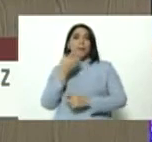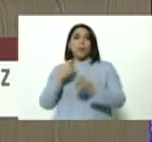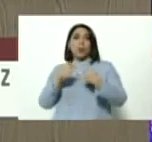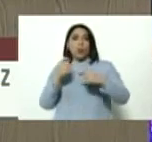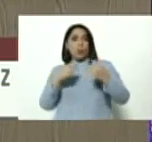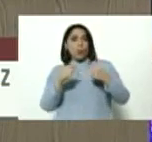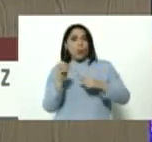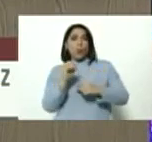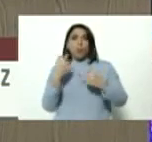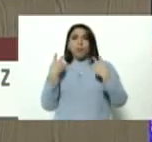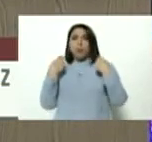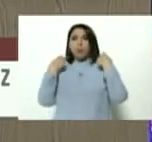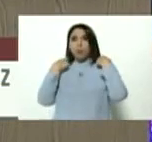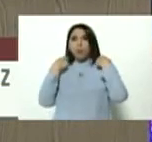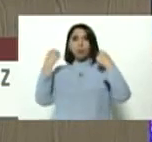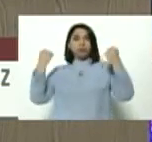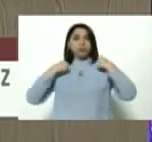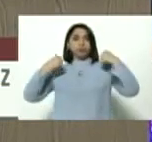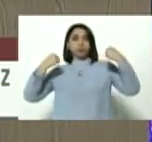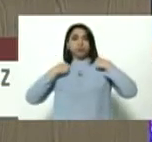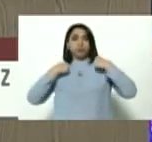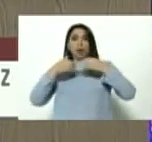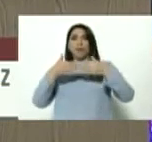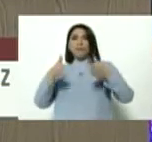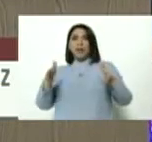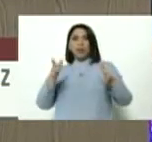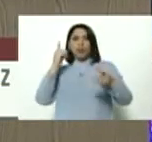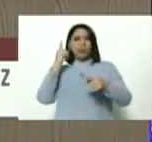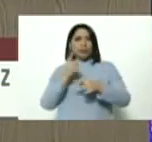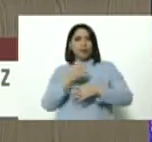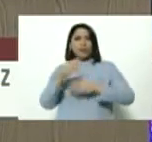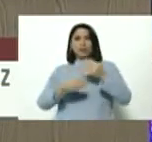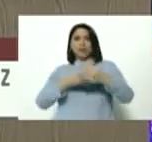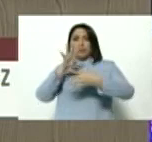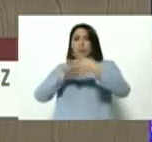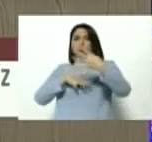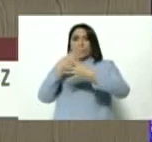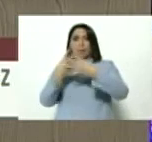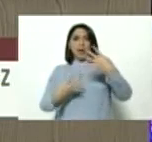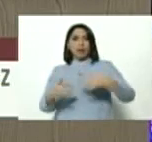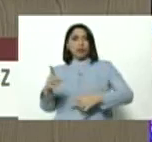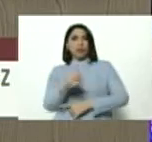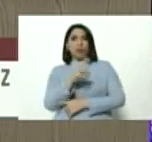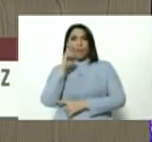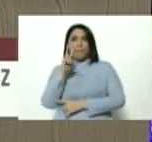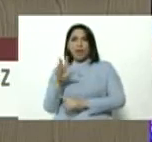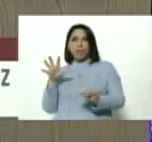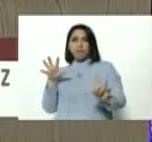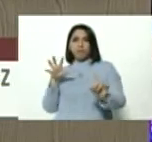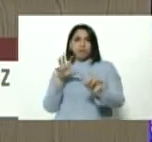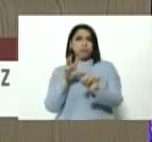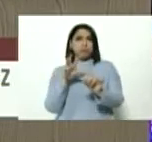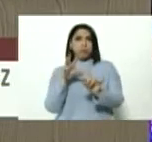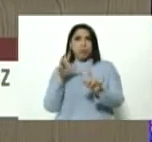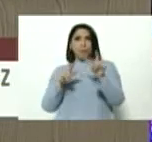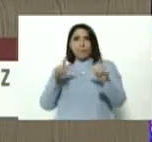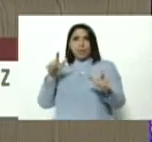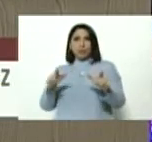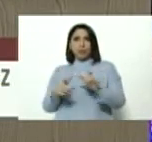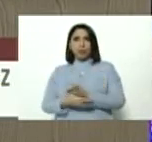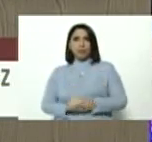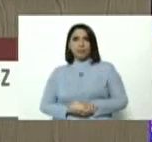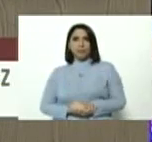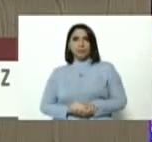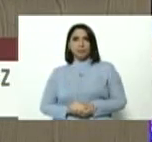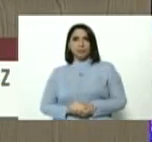alguna peluquería, gimnasio que sea abierto, debe hacerse de manera programada para que no se dé aglomeración de personas en